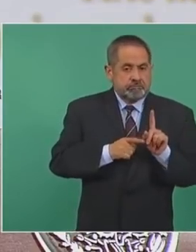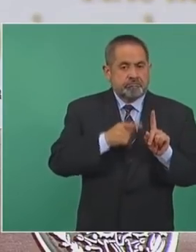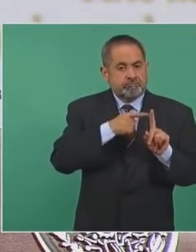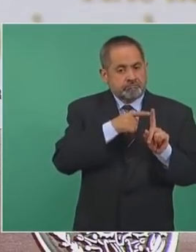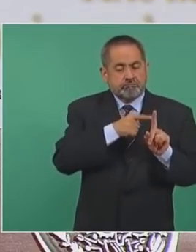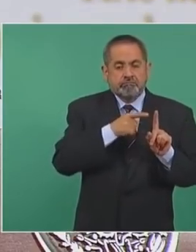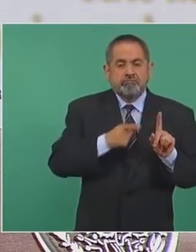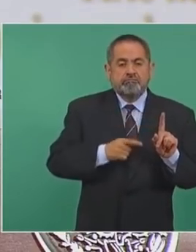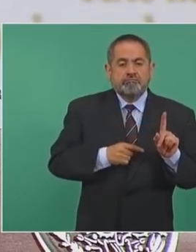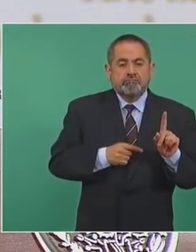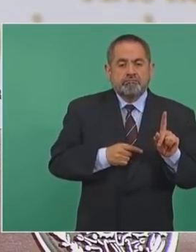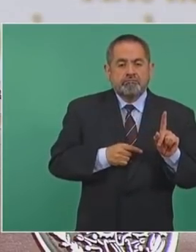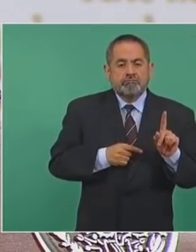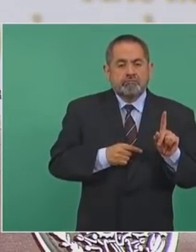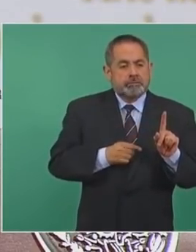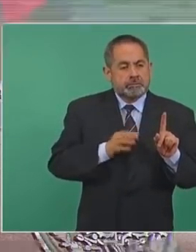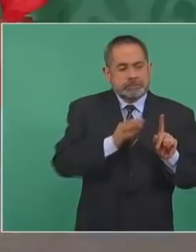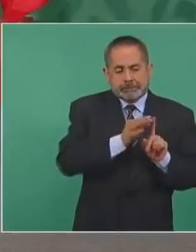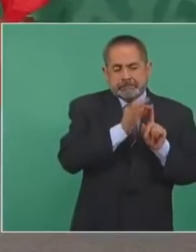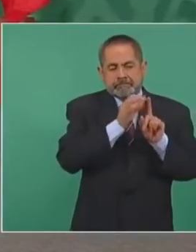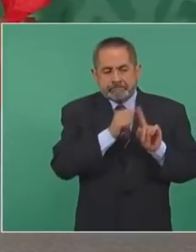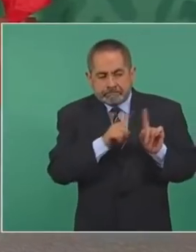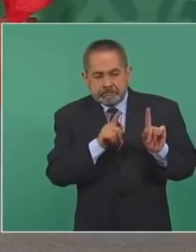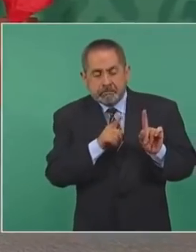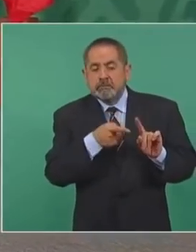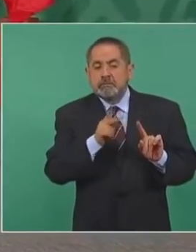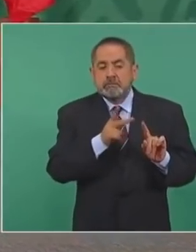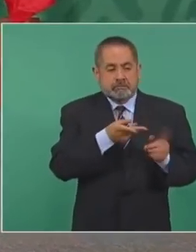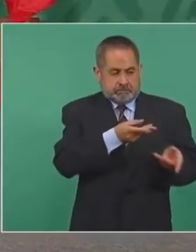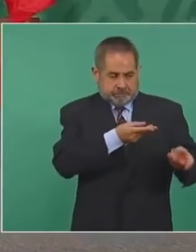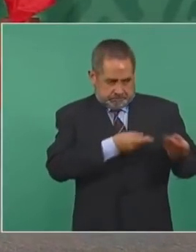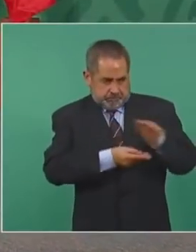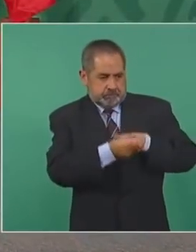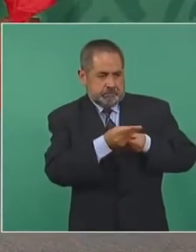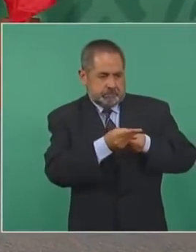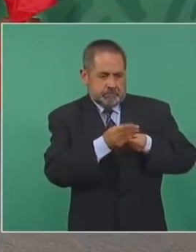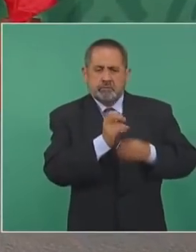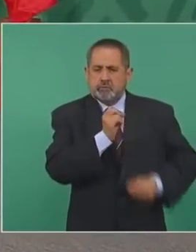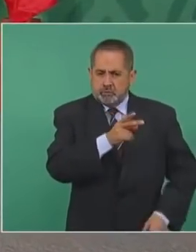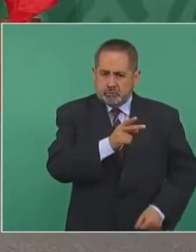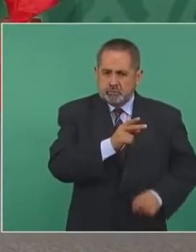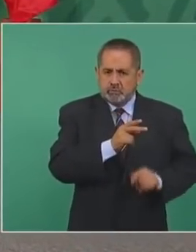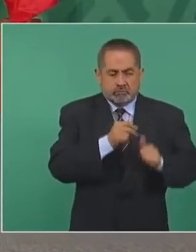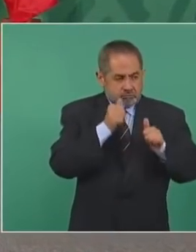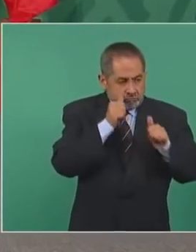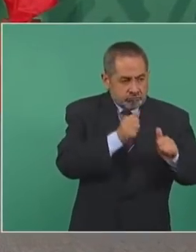recibiendo un trato especial porque